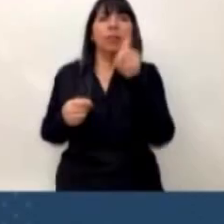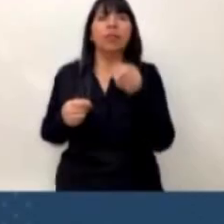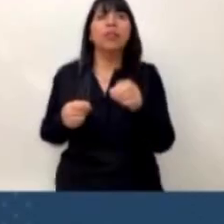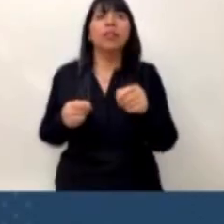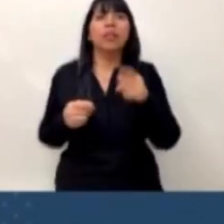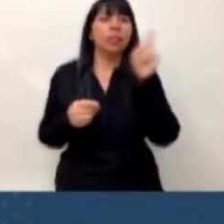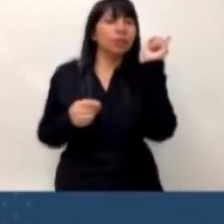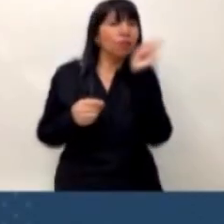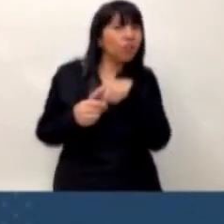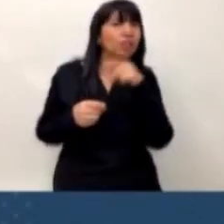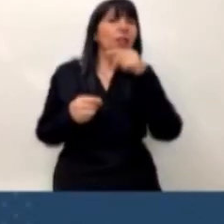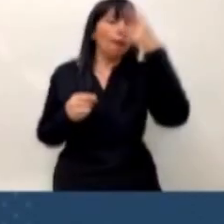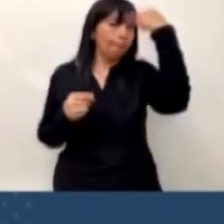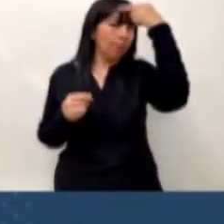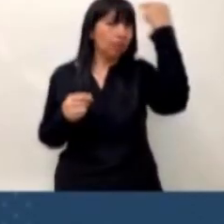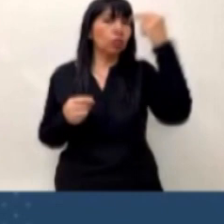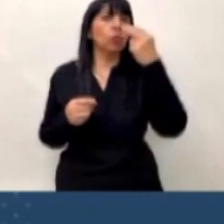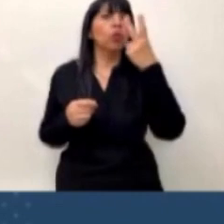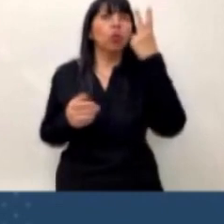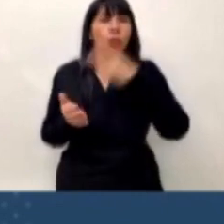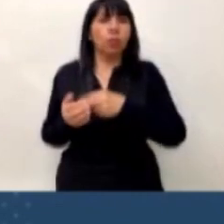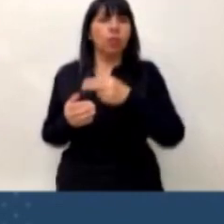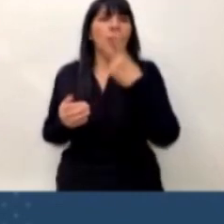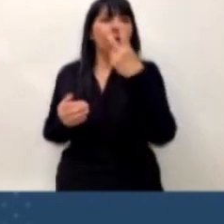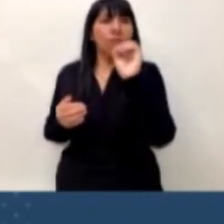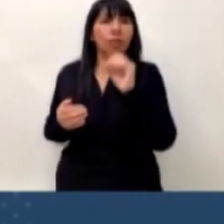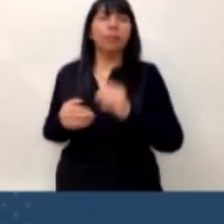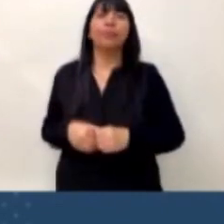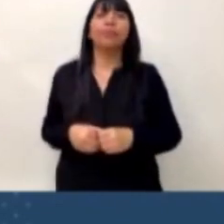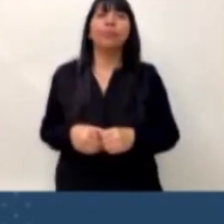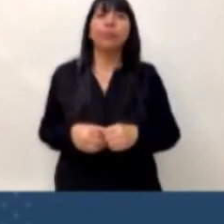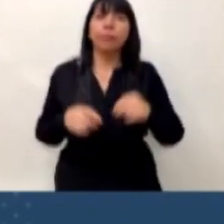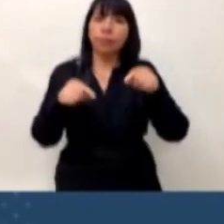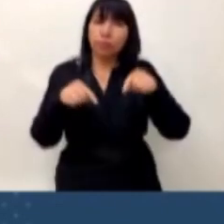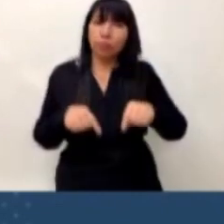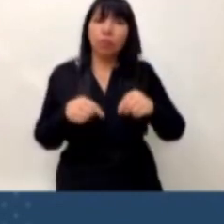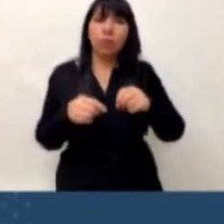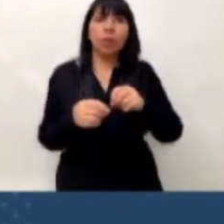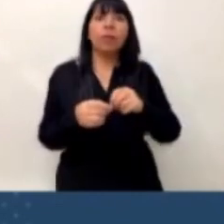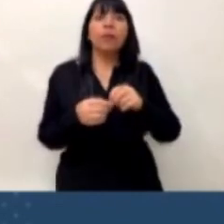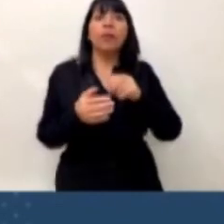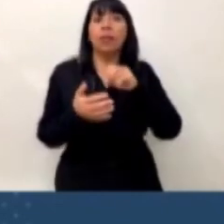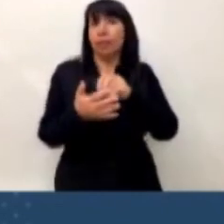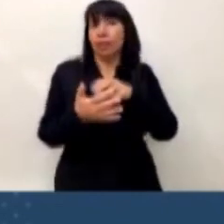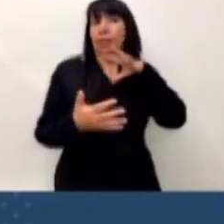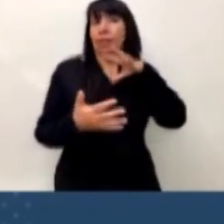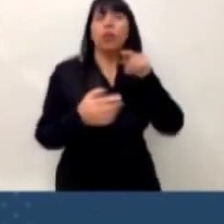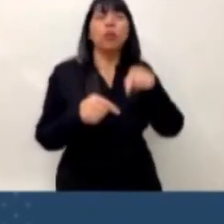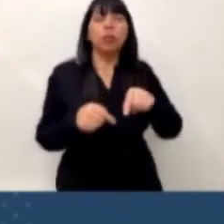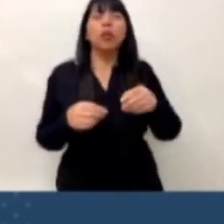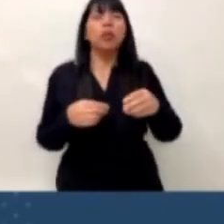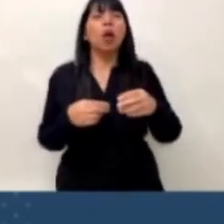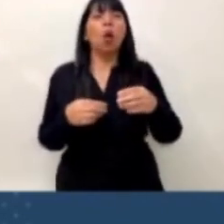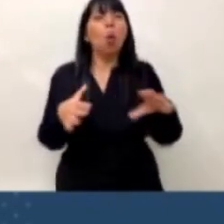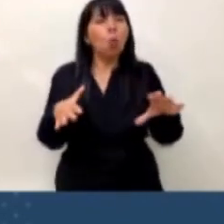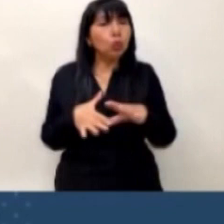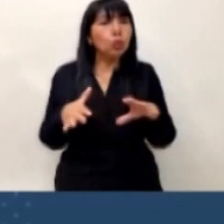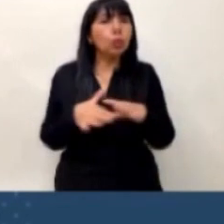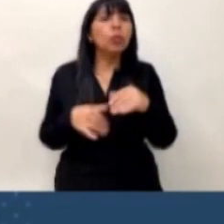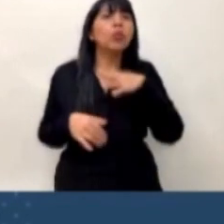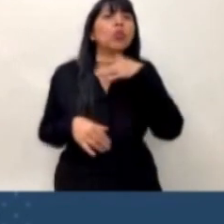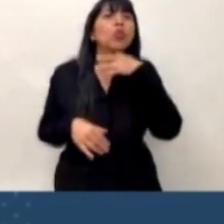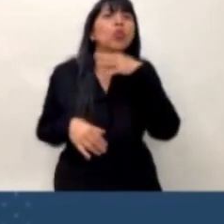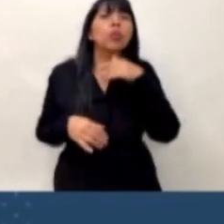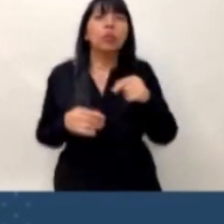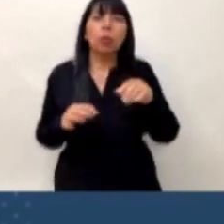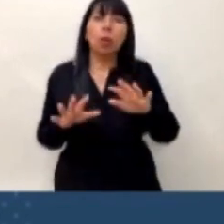En la actualidad, la empresa de telefonía Claro ya se encuentra utilizando el servicio a fibra óptica austral en la región y nos encontramos a